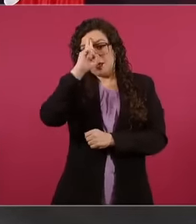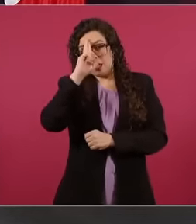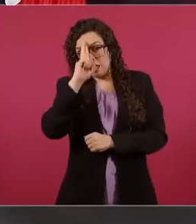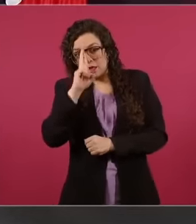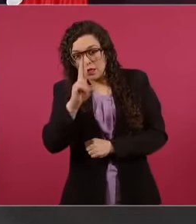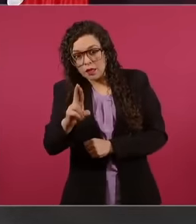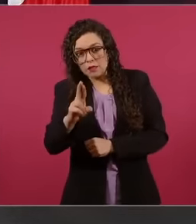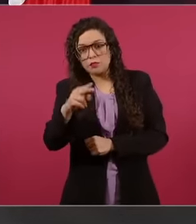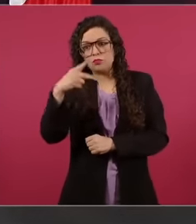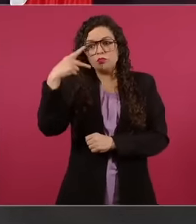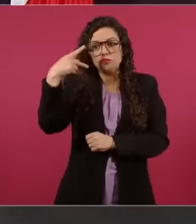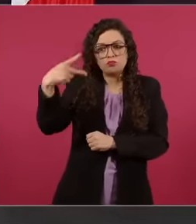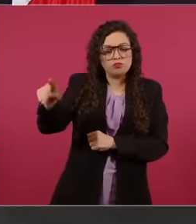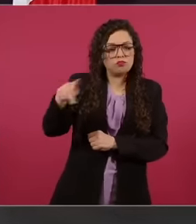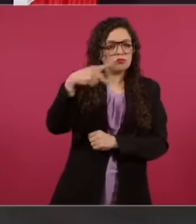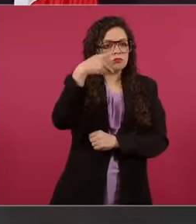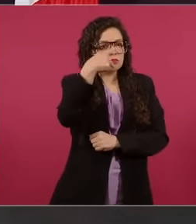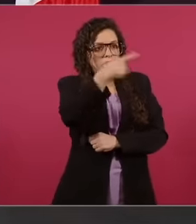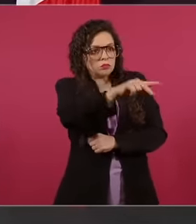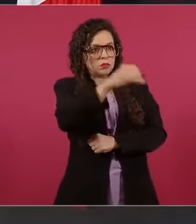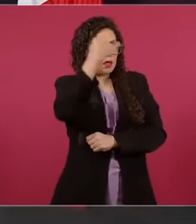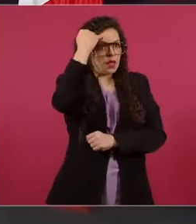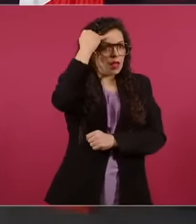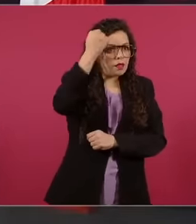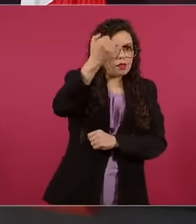libre manifestación de las ideas,